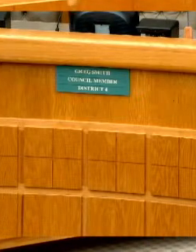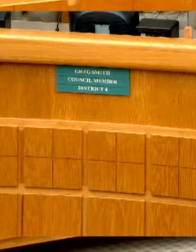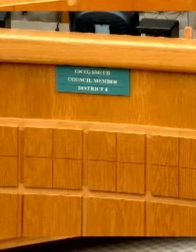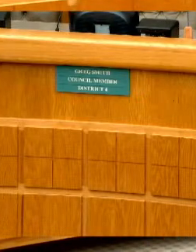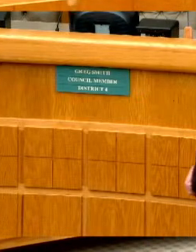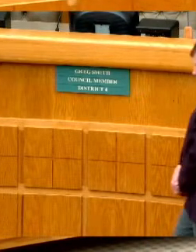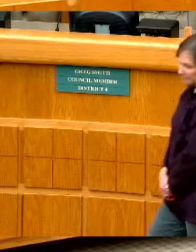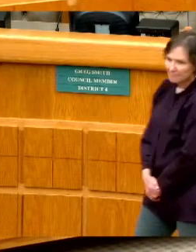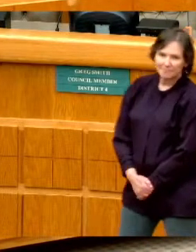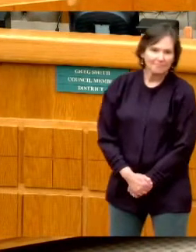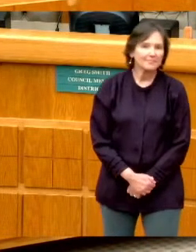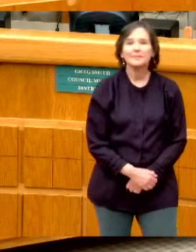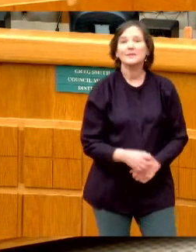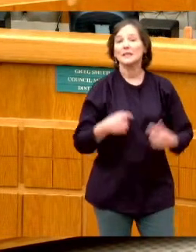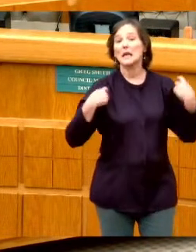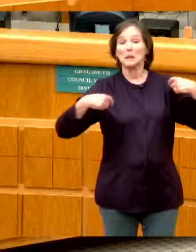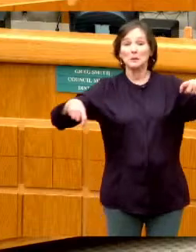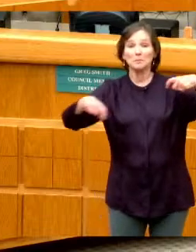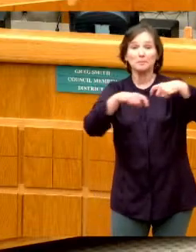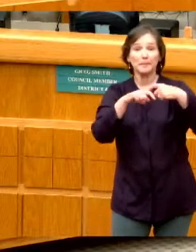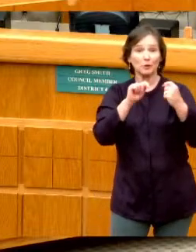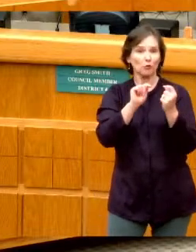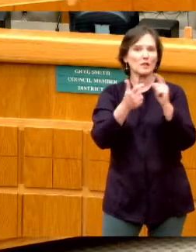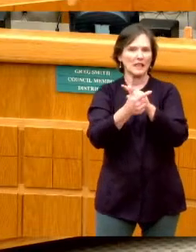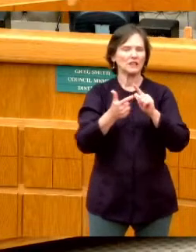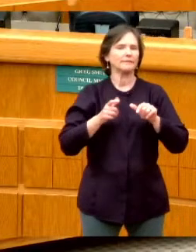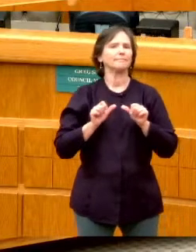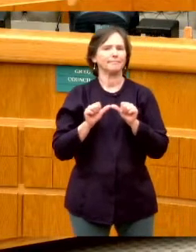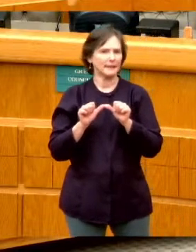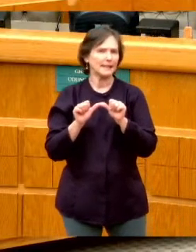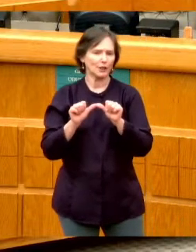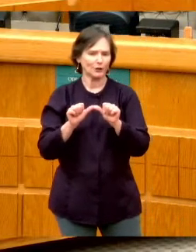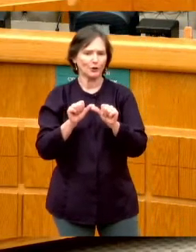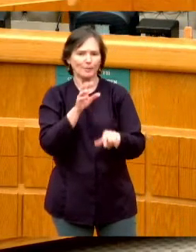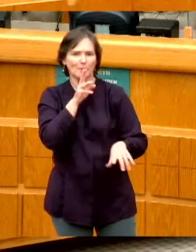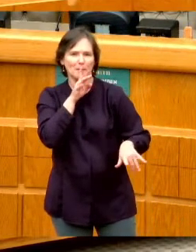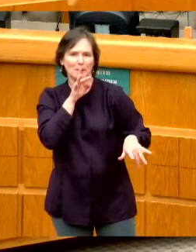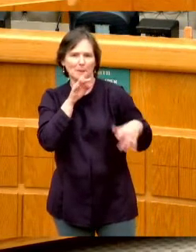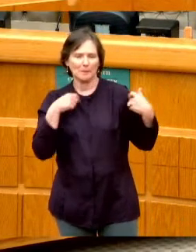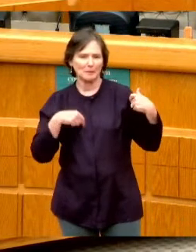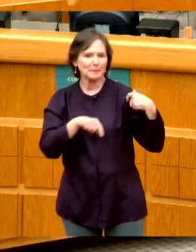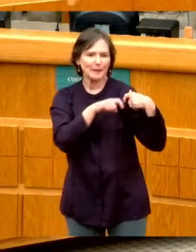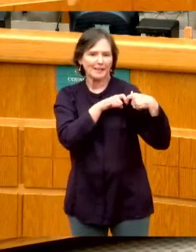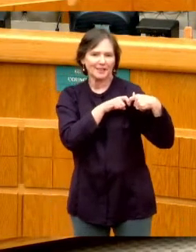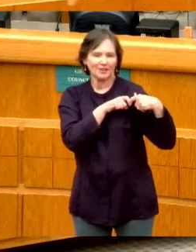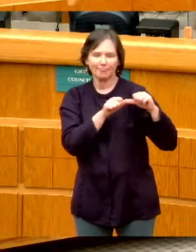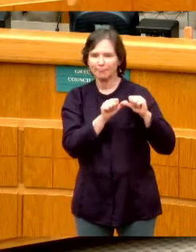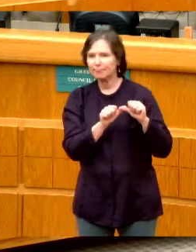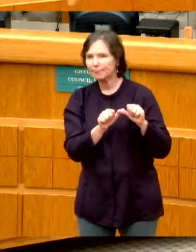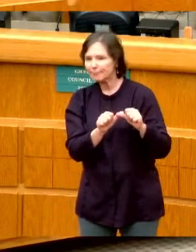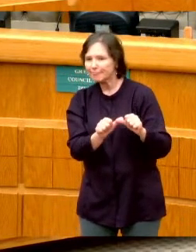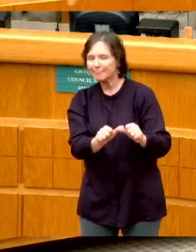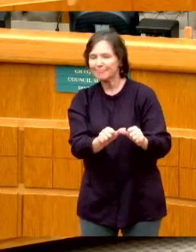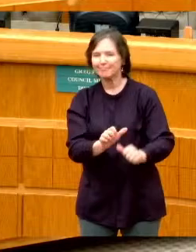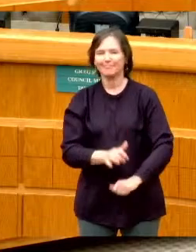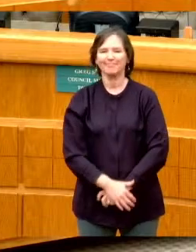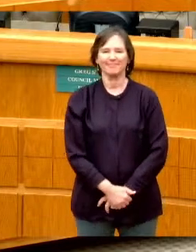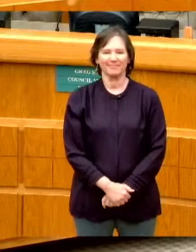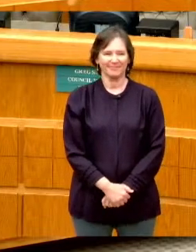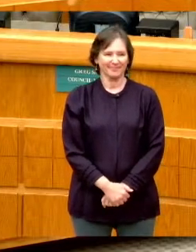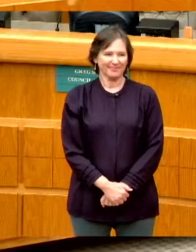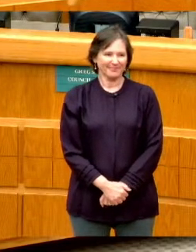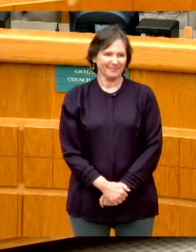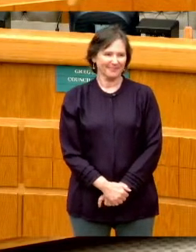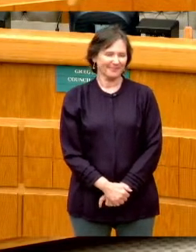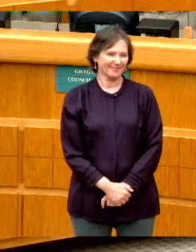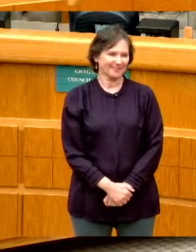de la segunda dosis que intenten registrarse nuevamente en una clínica de vacunas para primera dosis podrían privar a otra persona de recibir